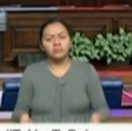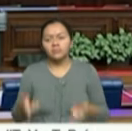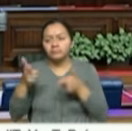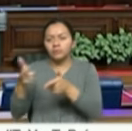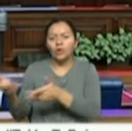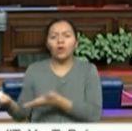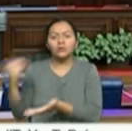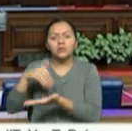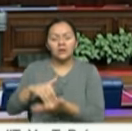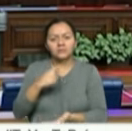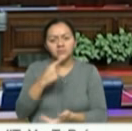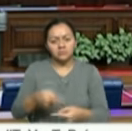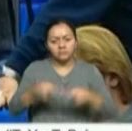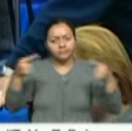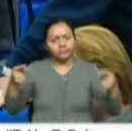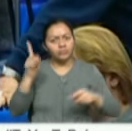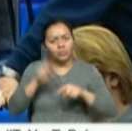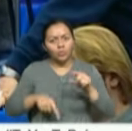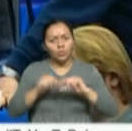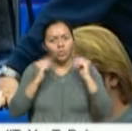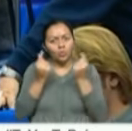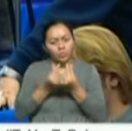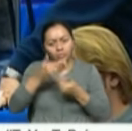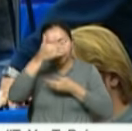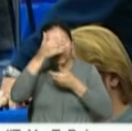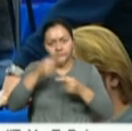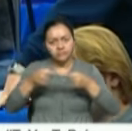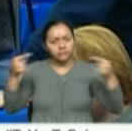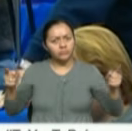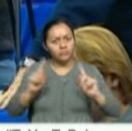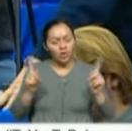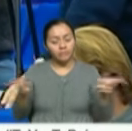a la oposición a distanciarse de los grupos yihadistas.